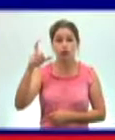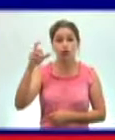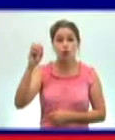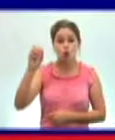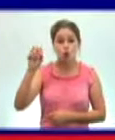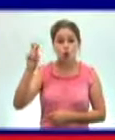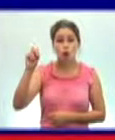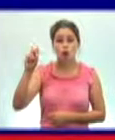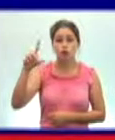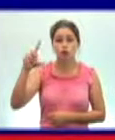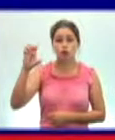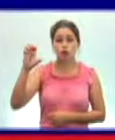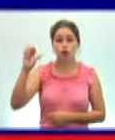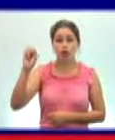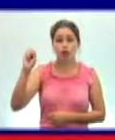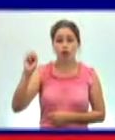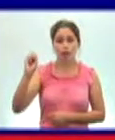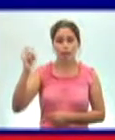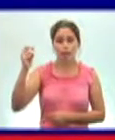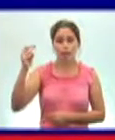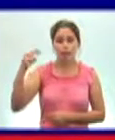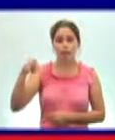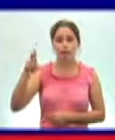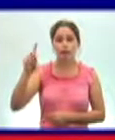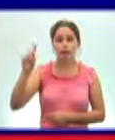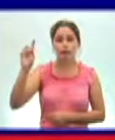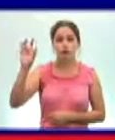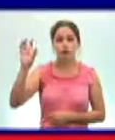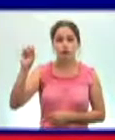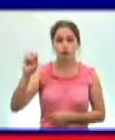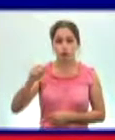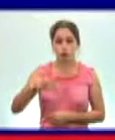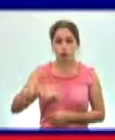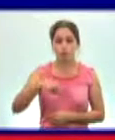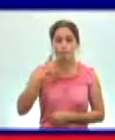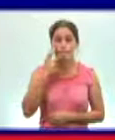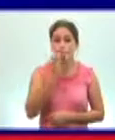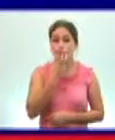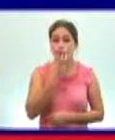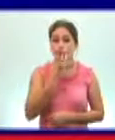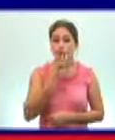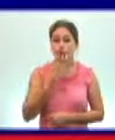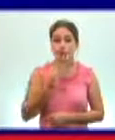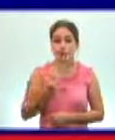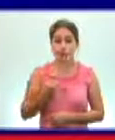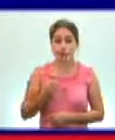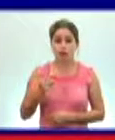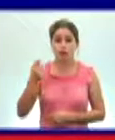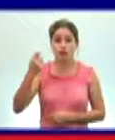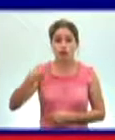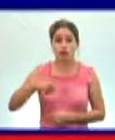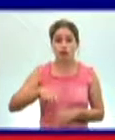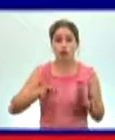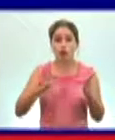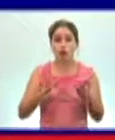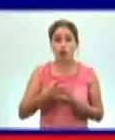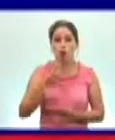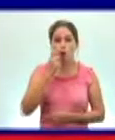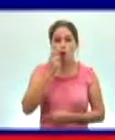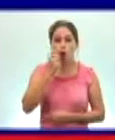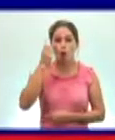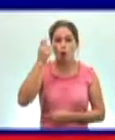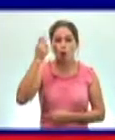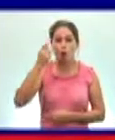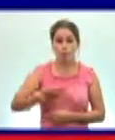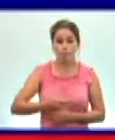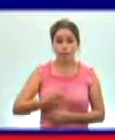en Martí es el derecho de todo hombre que tiene a ser honrado. Por lo tanto, establece una relación entre libertad y honradez y